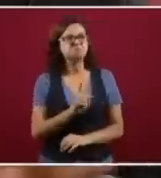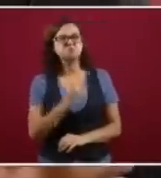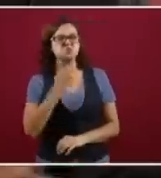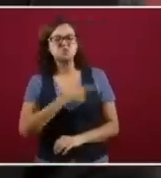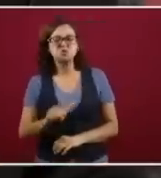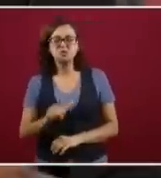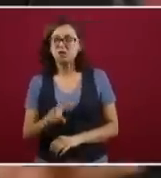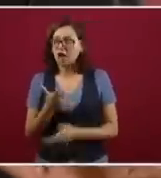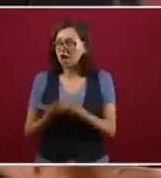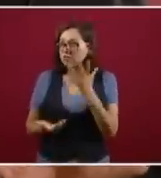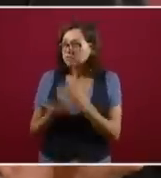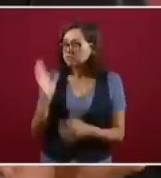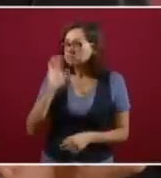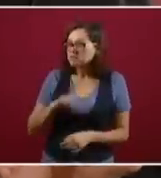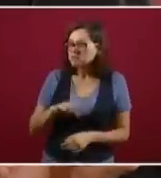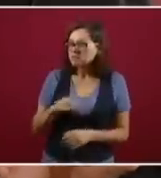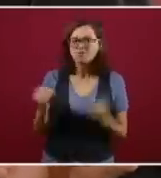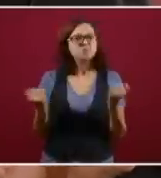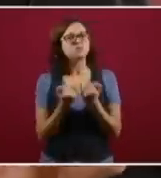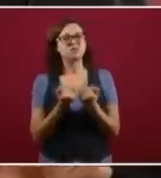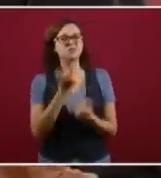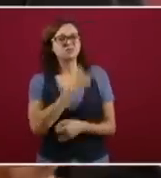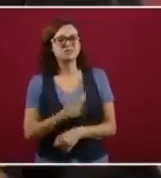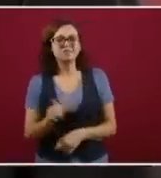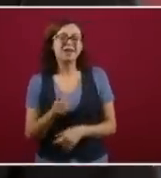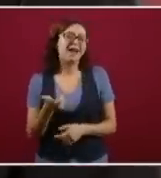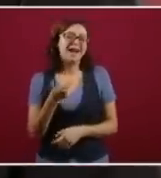nada de gravedad.